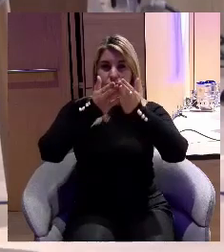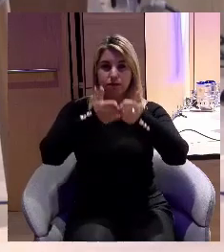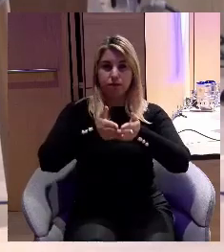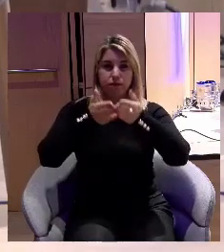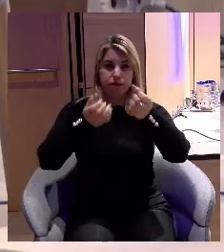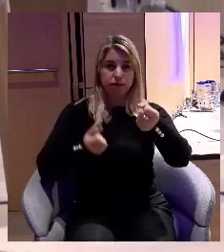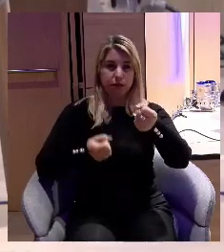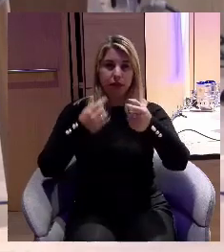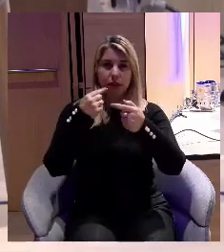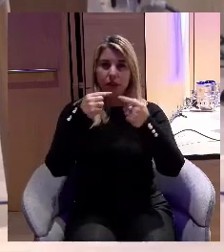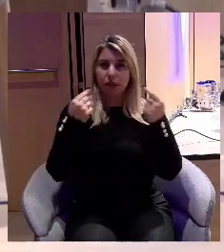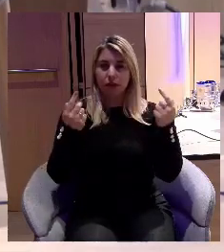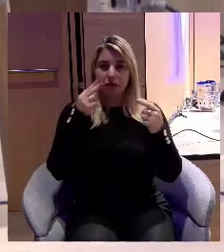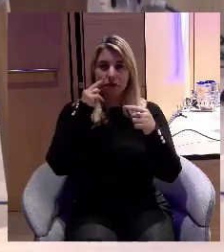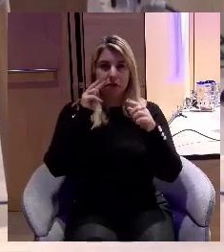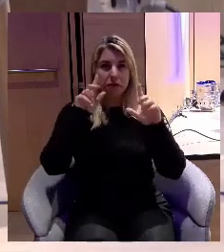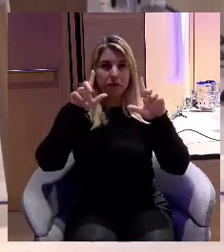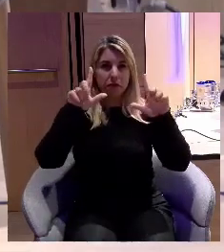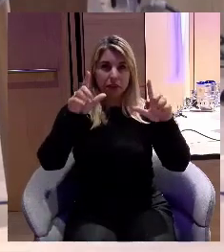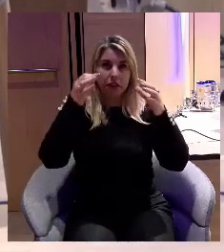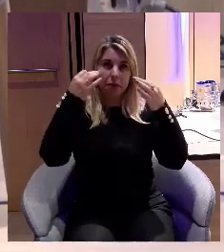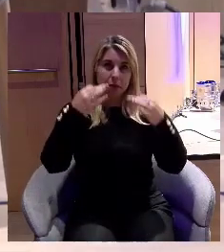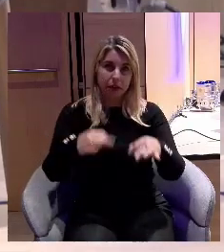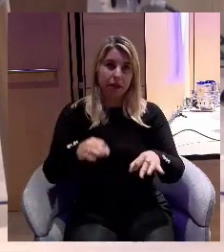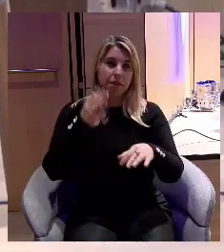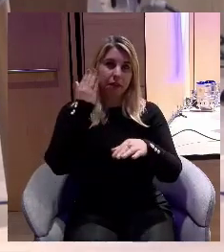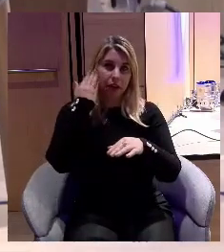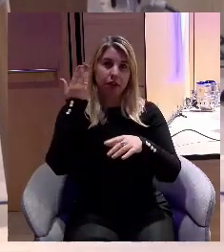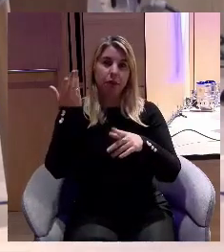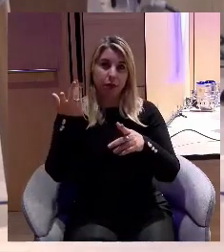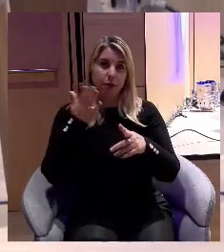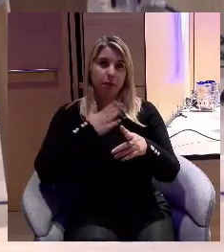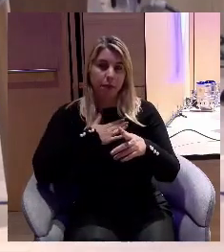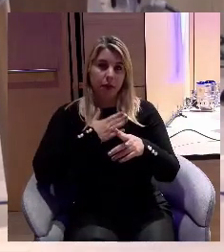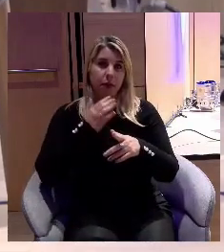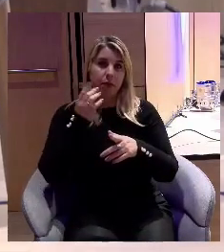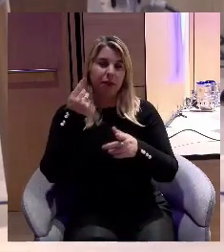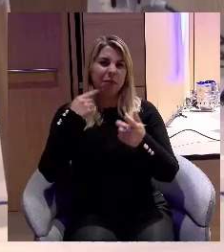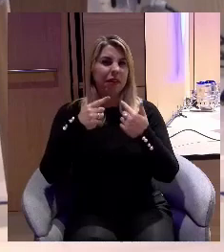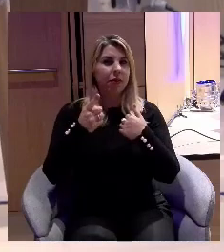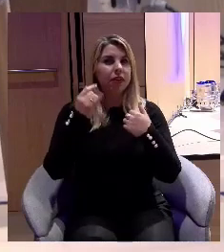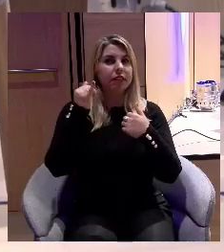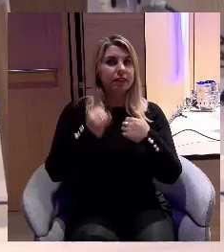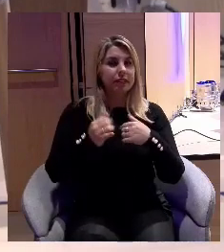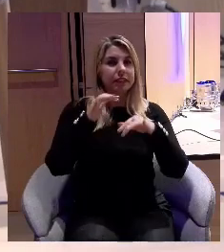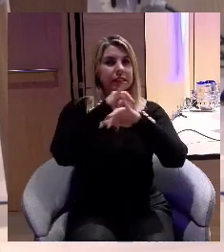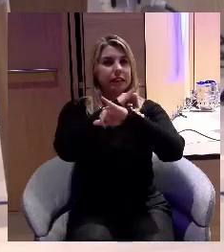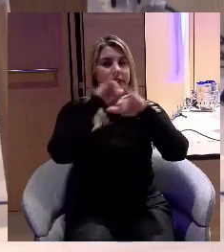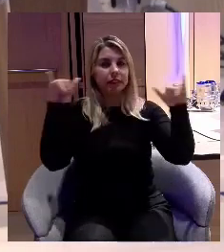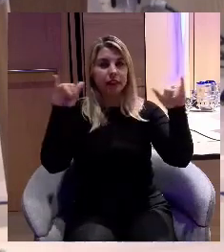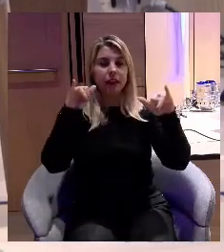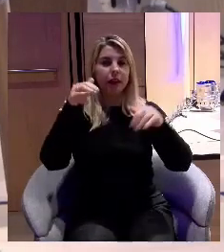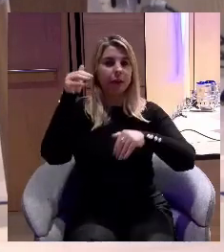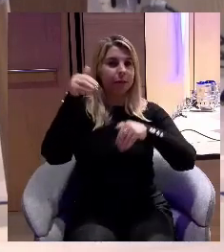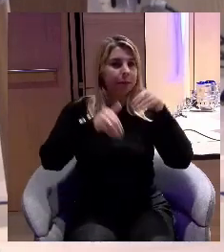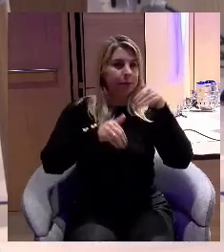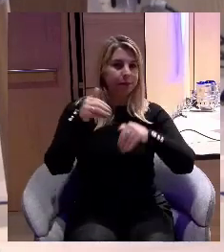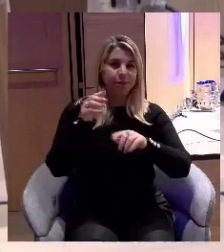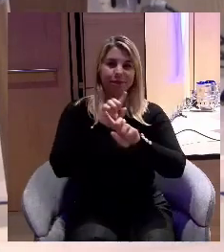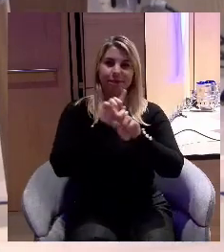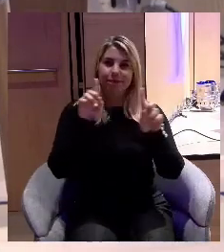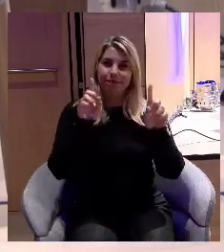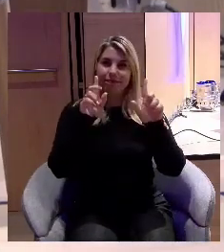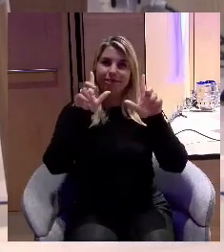Unas cosas que vos decís, bueno, está bien que lo pongas en tu Facebook personal, pero si estás haciendo campaña política, no queda